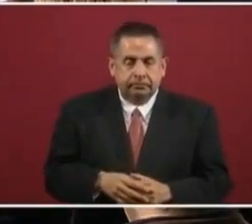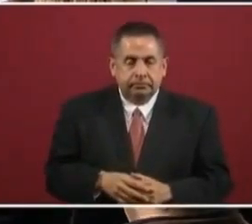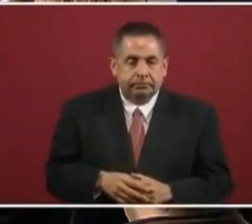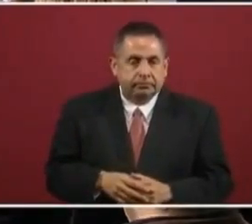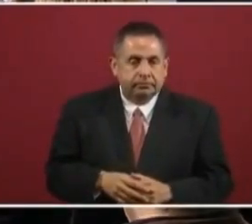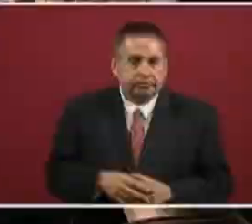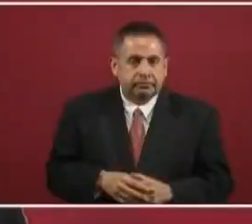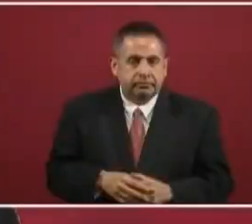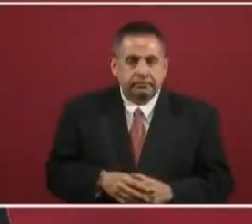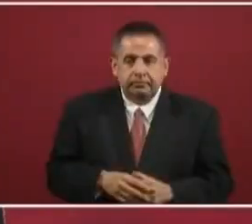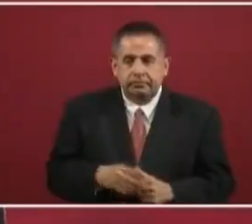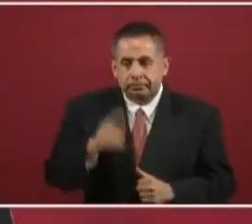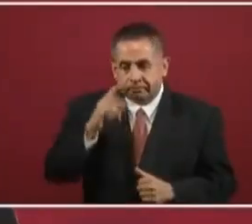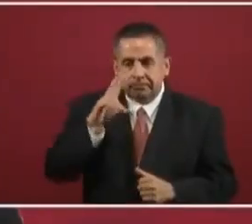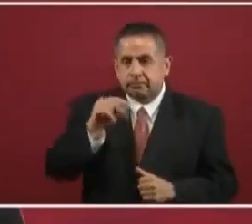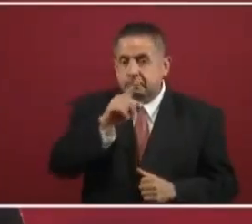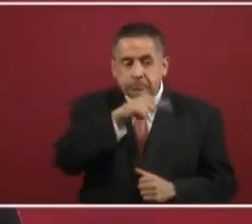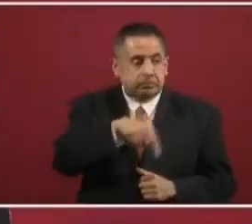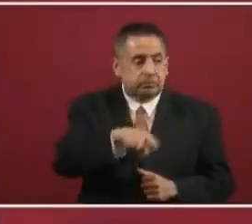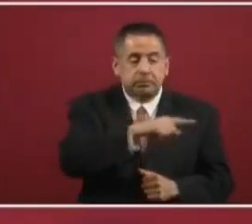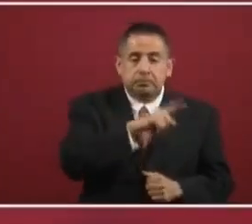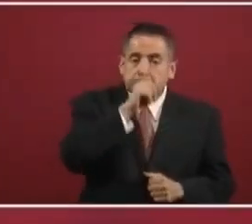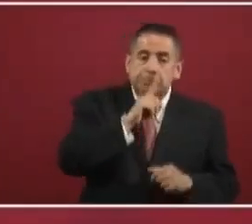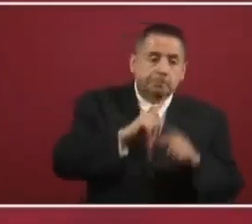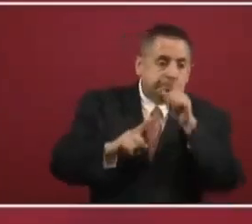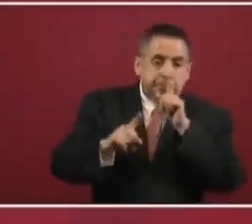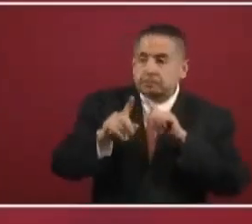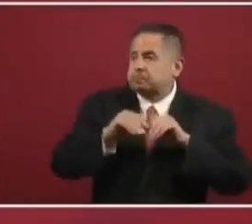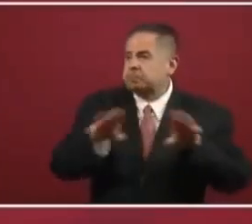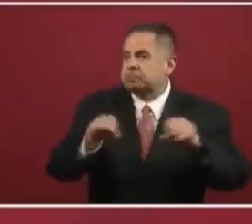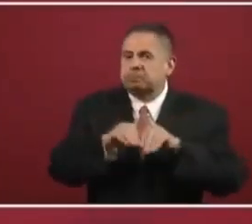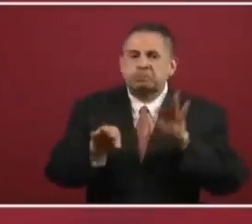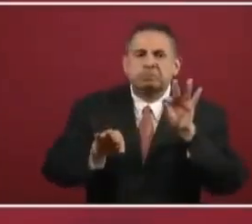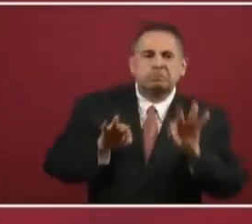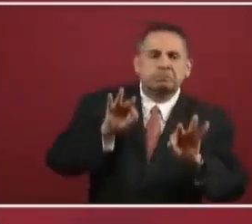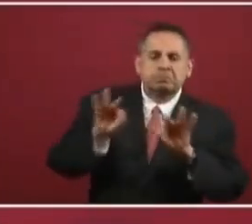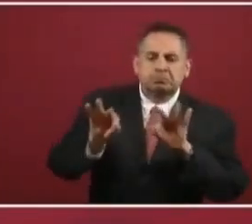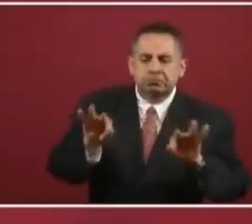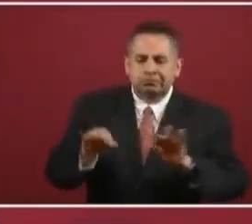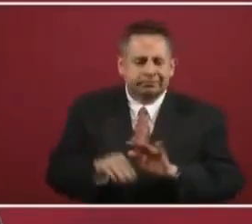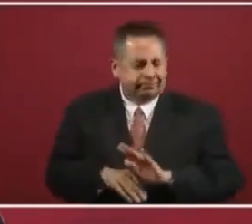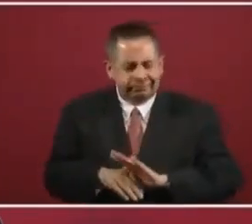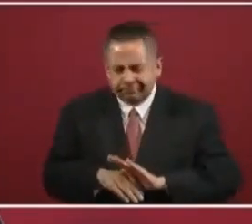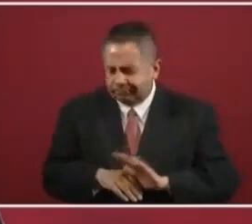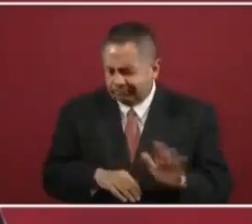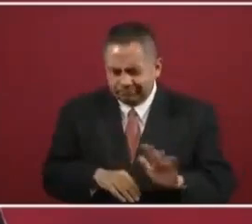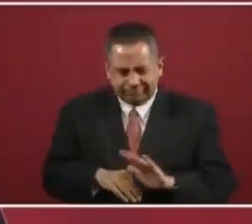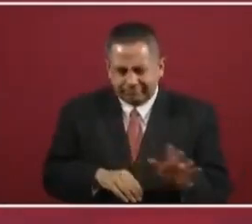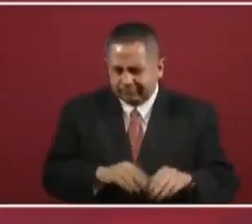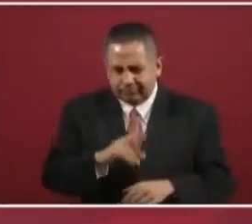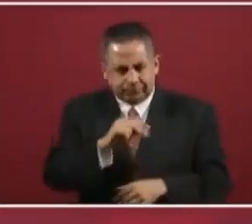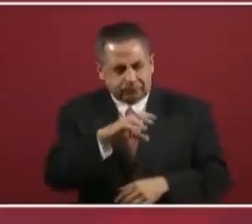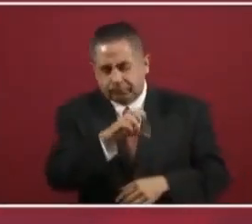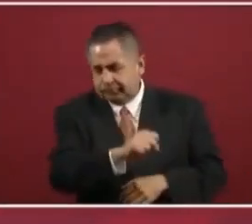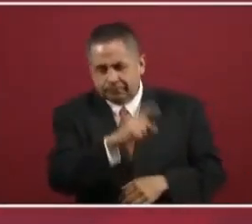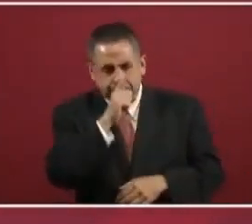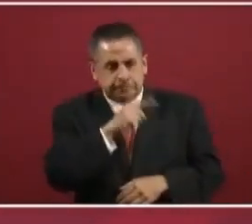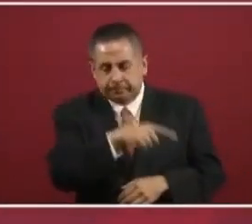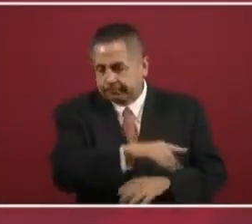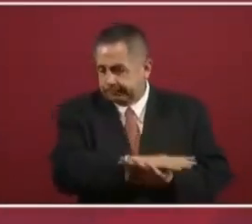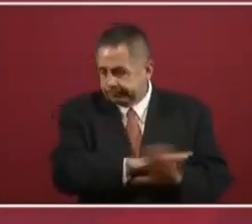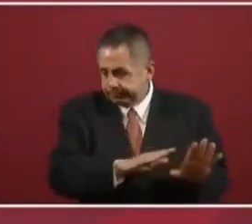este no se mienta para que no se digan cosas que no son